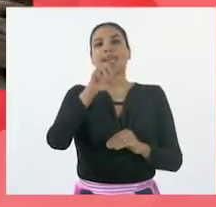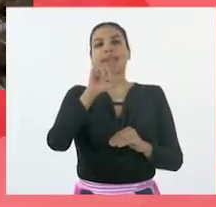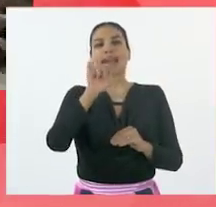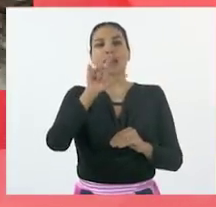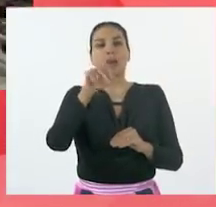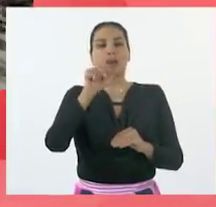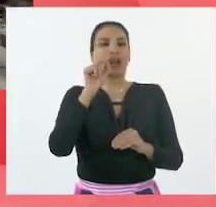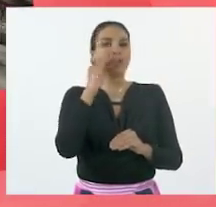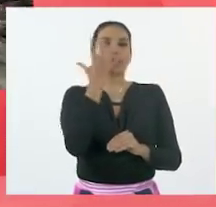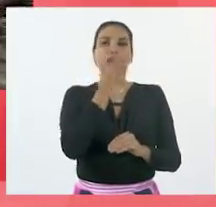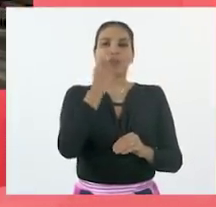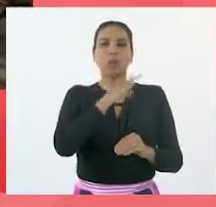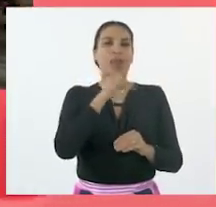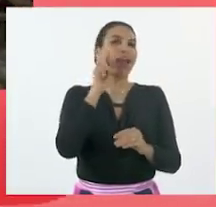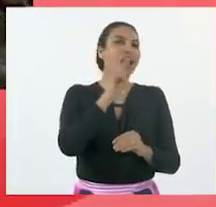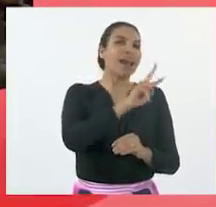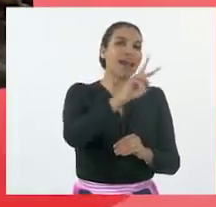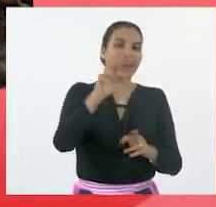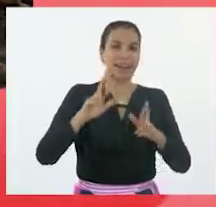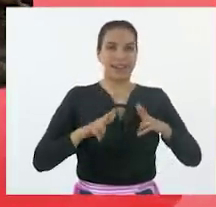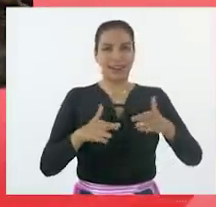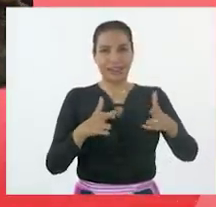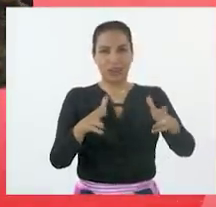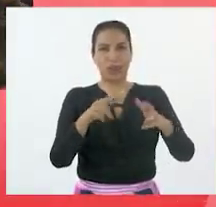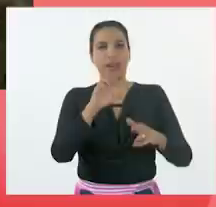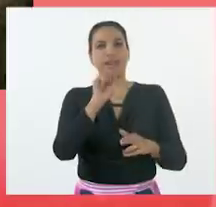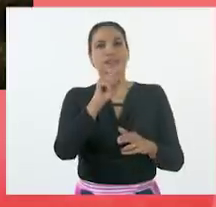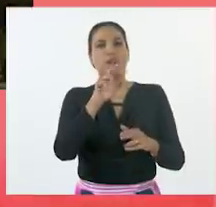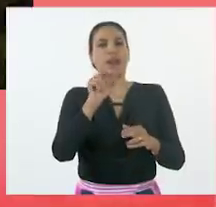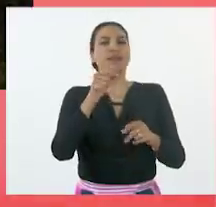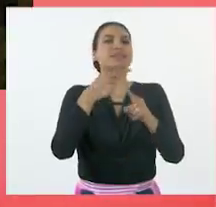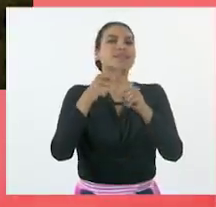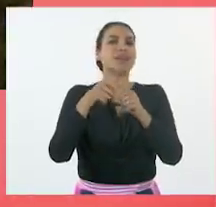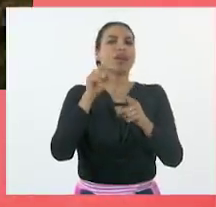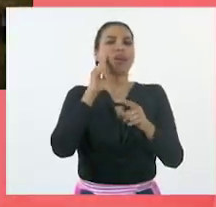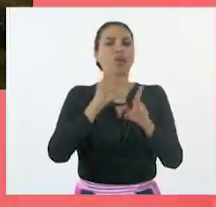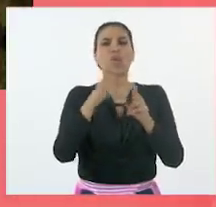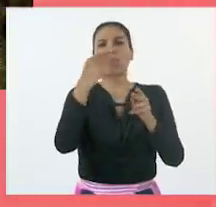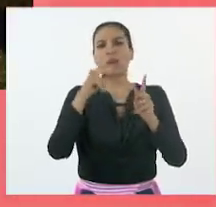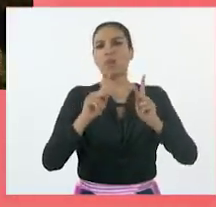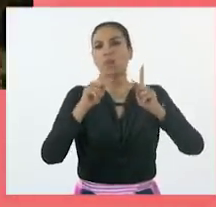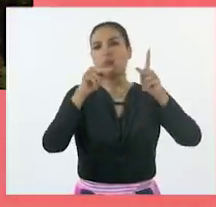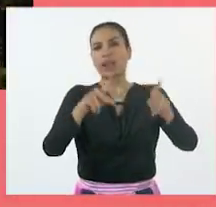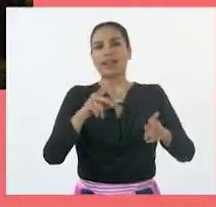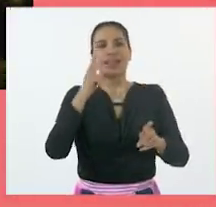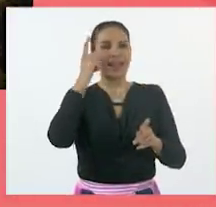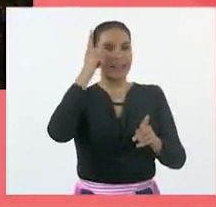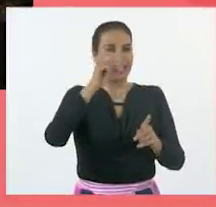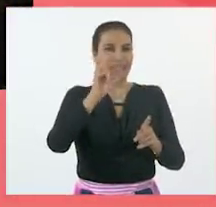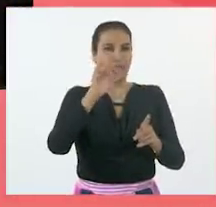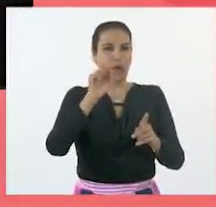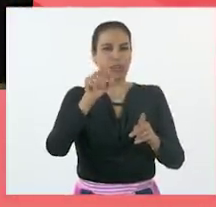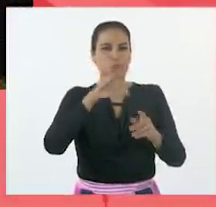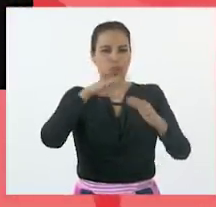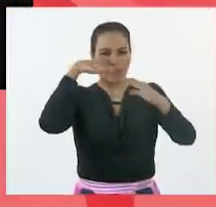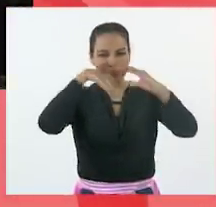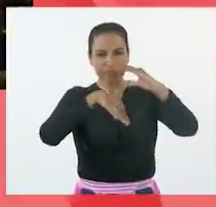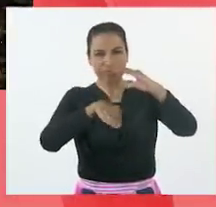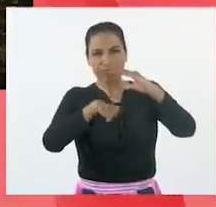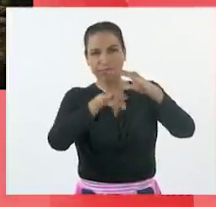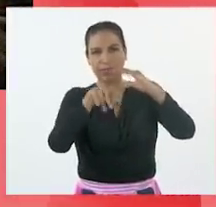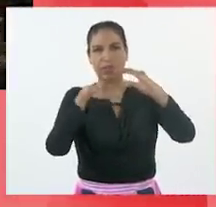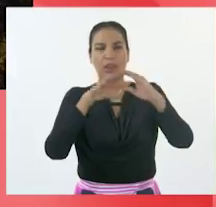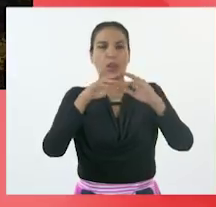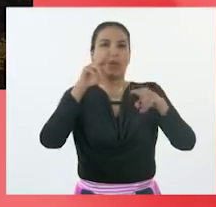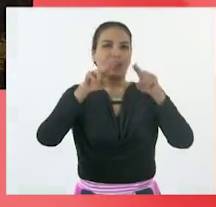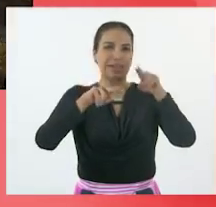un gran escenario para admirar el río Extoras. También está Puente de Dios, una caverna que puede ser explorada cuando baja el